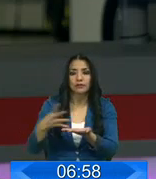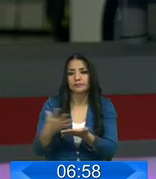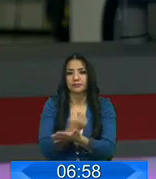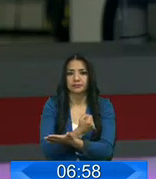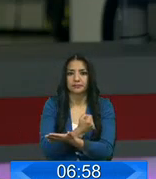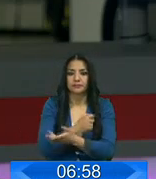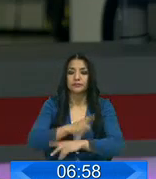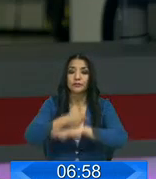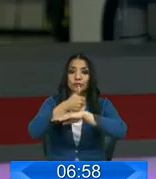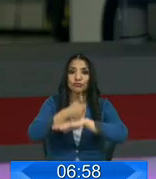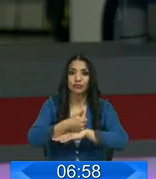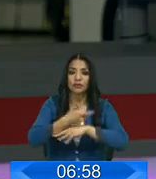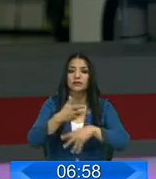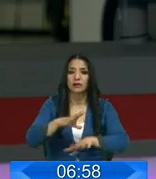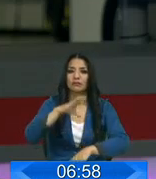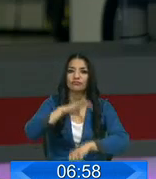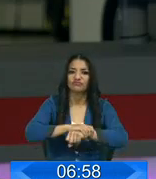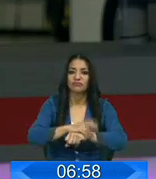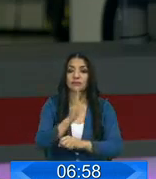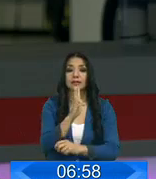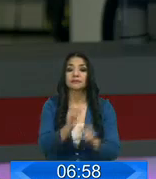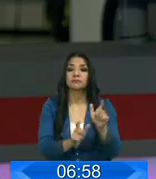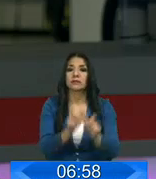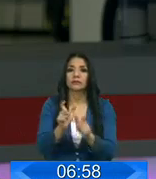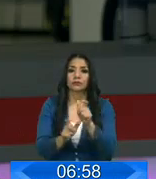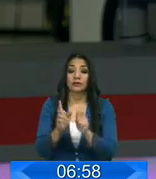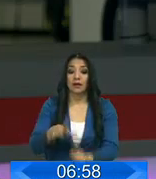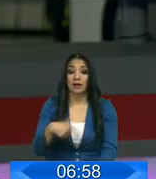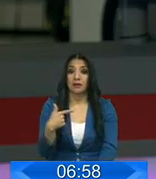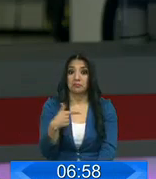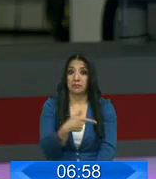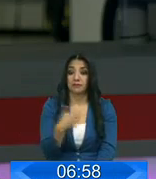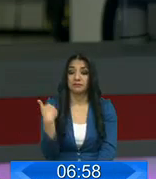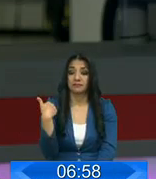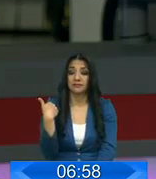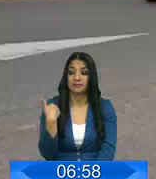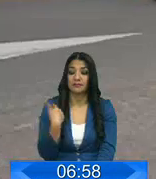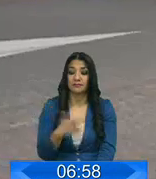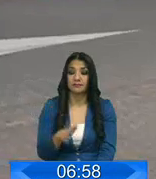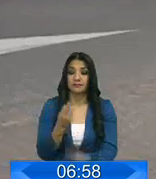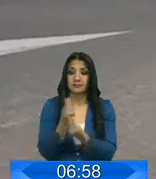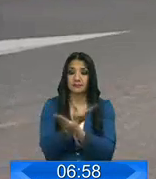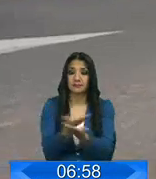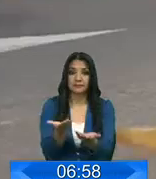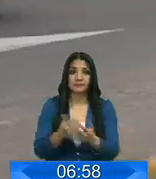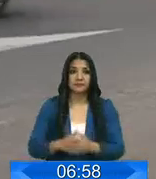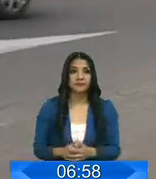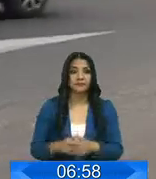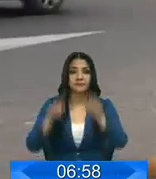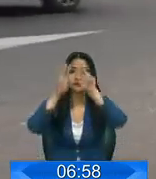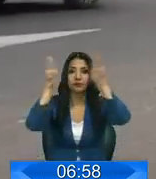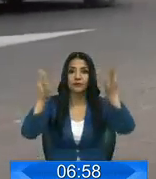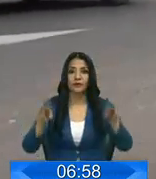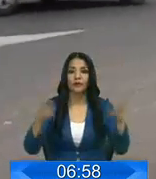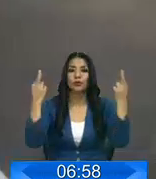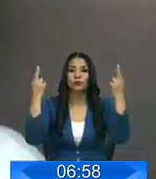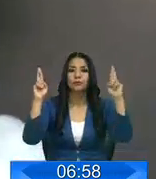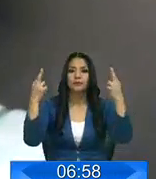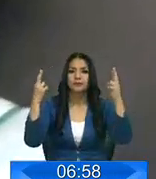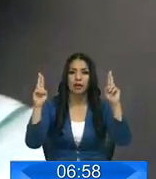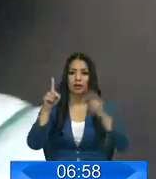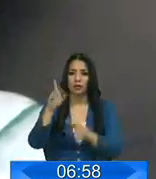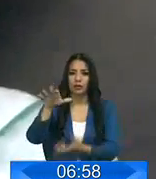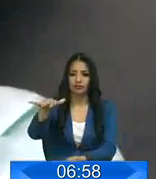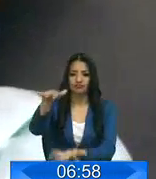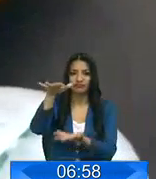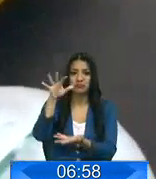Las autoridades detuvieron a tres individuos con armas de fuego. Veamos. Antes de llegar al puente de Rumichaca, cerca de una tonelada de marihuana